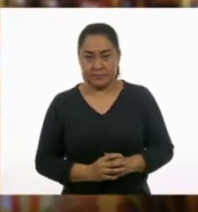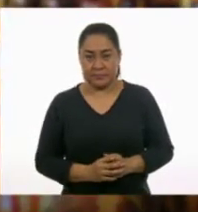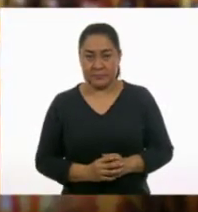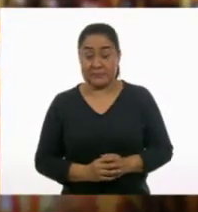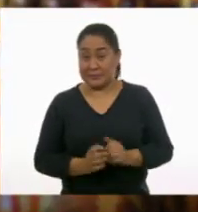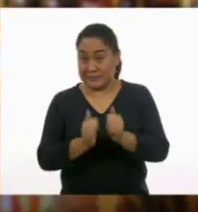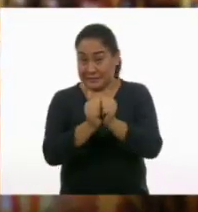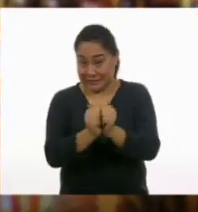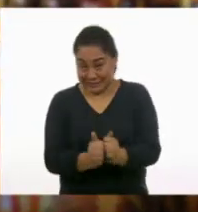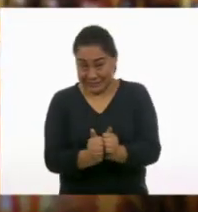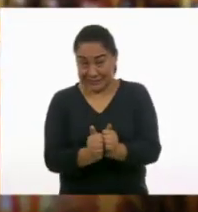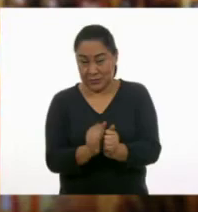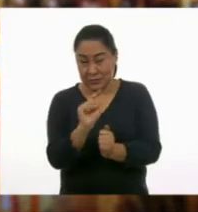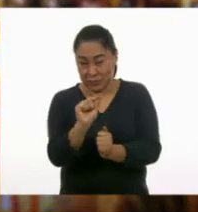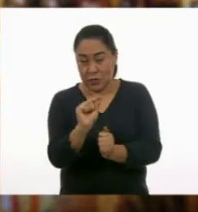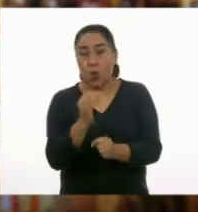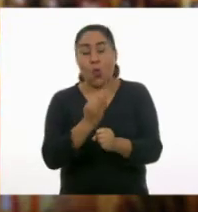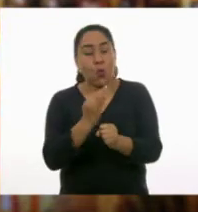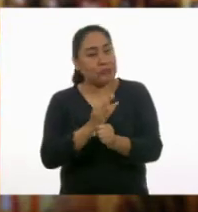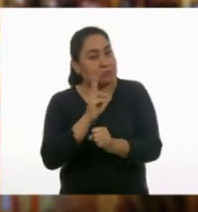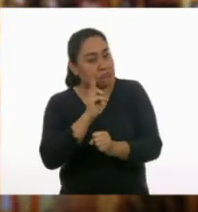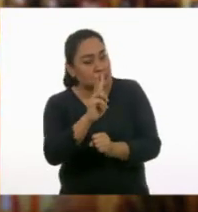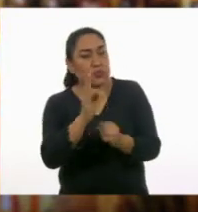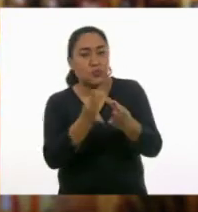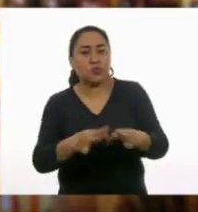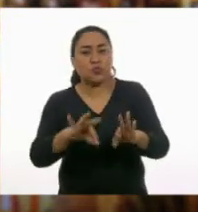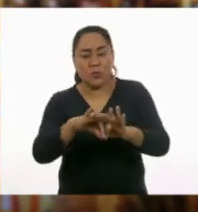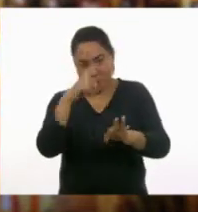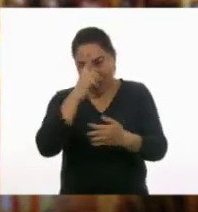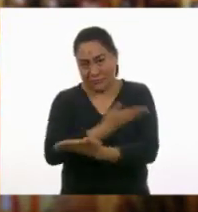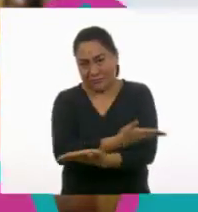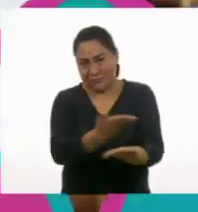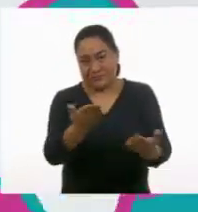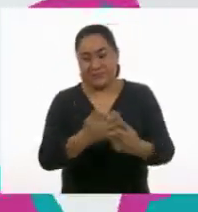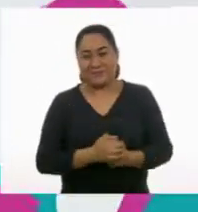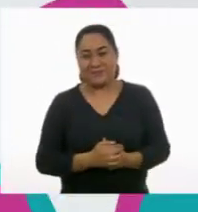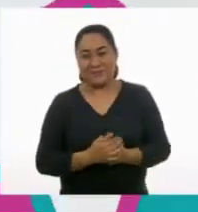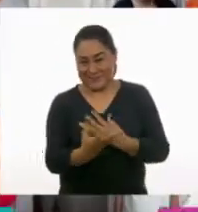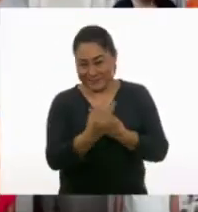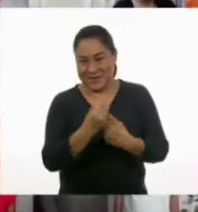No se muevan de su lugar, tenemos algo muy importante para ustedes. Acompáñenos.